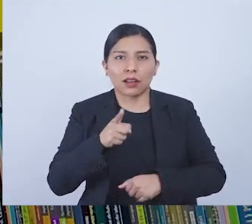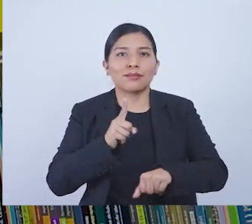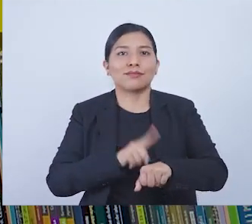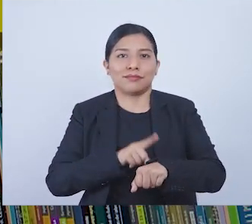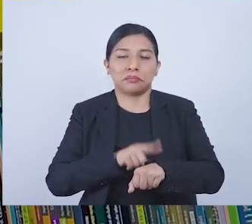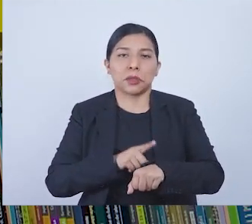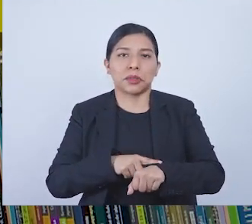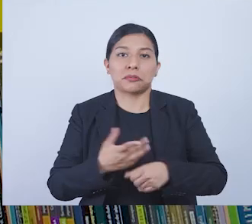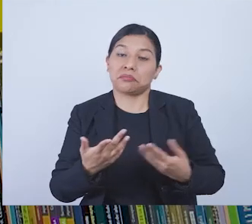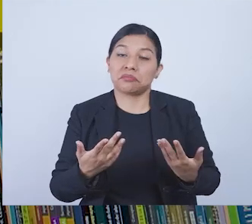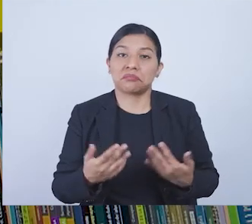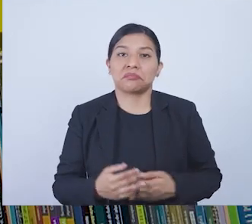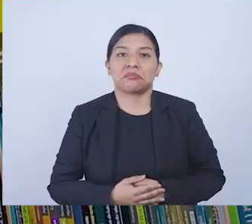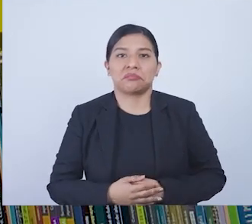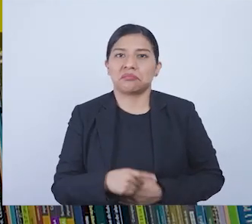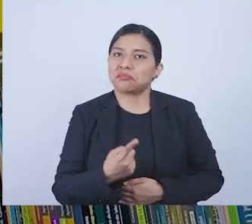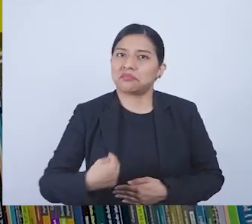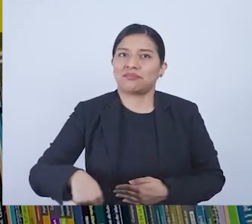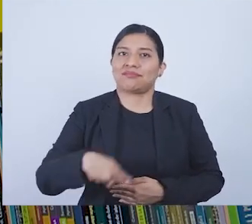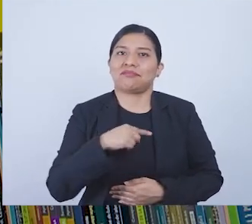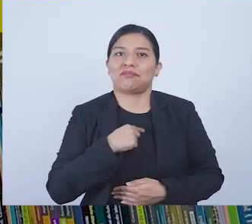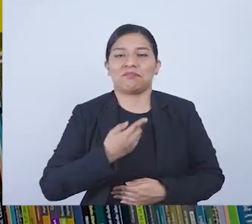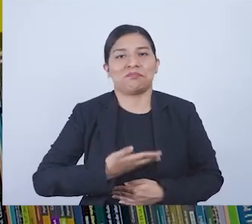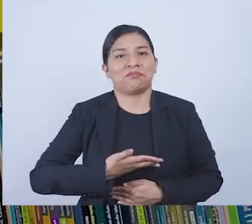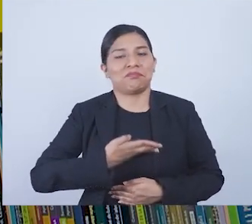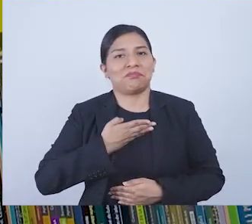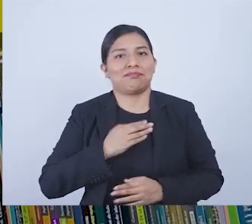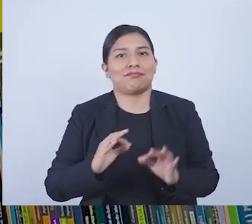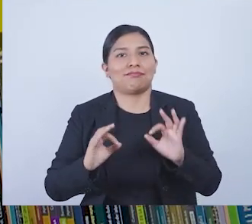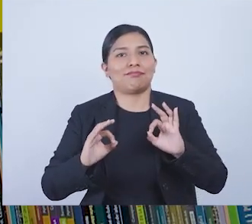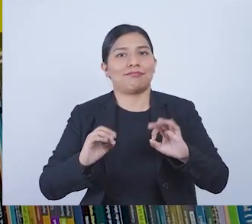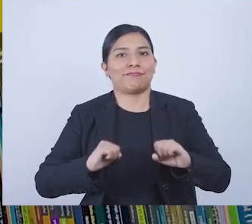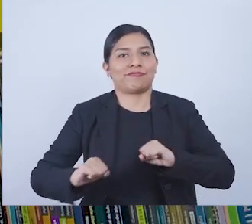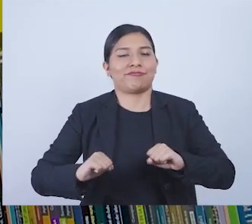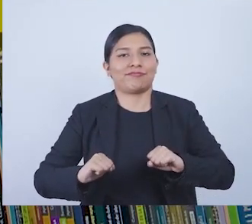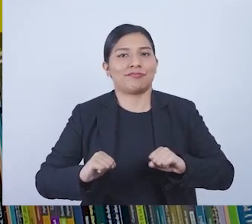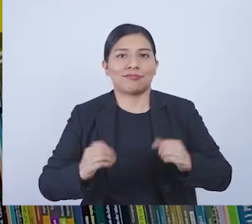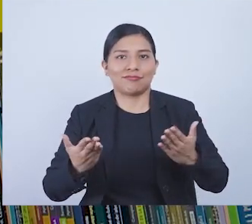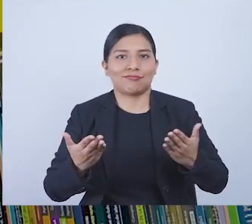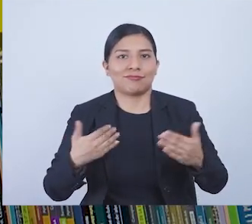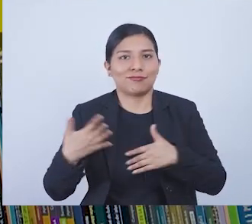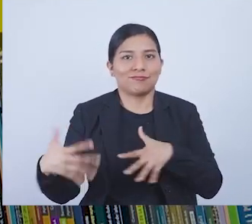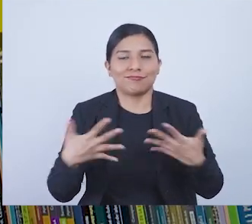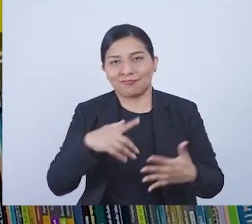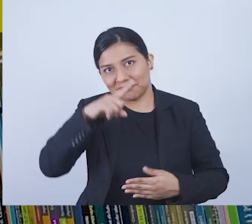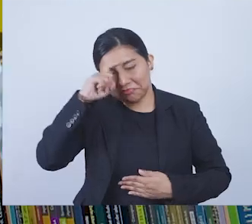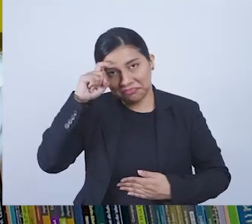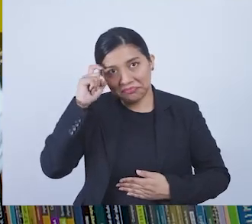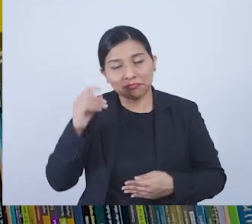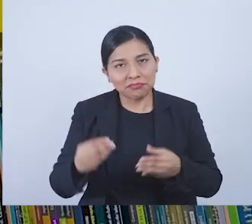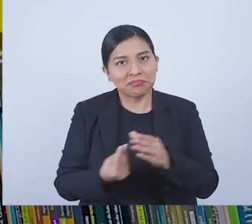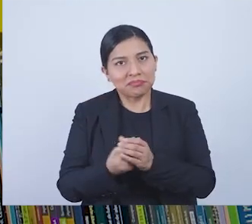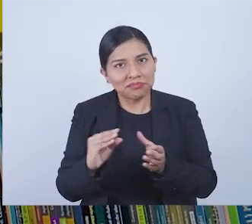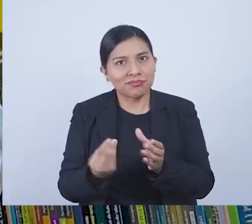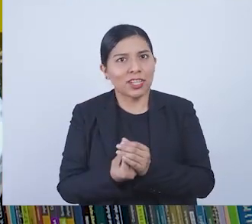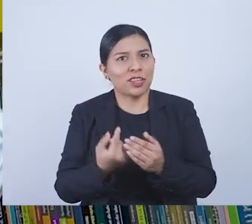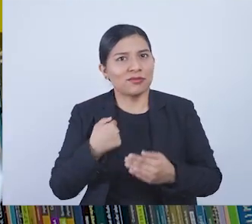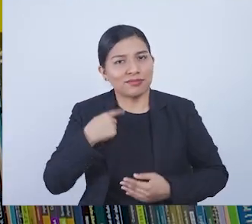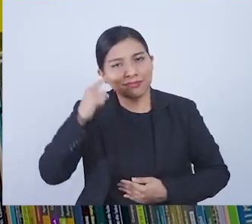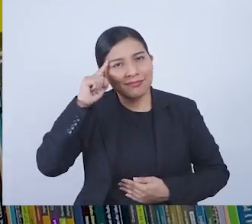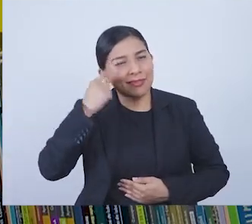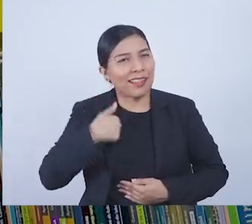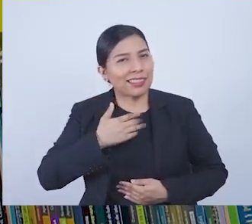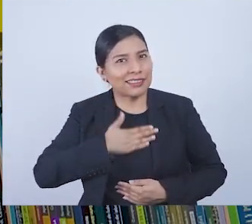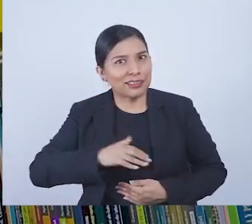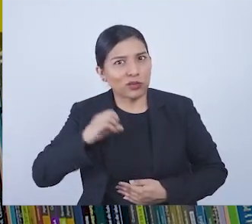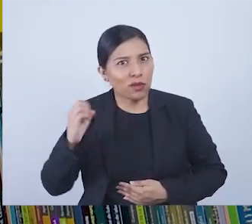momento pues salimos con mucho entusiasmo a trabajar y pudimos implementar. Había una expectativa que venían